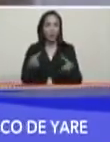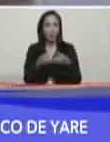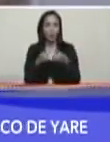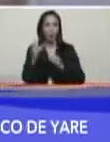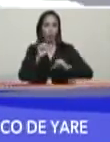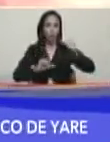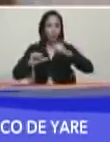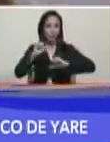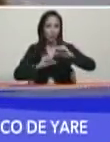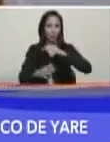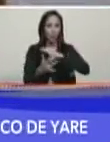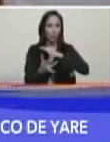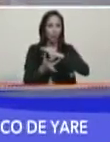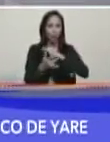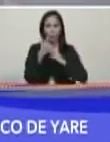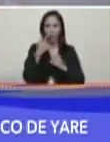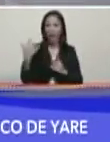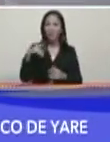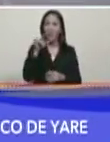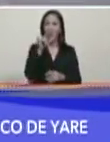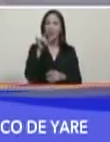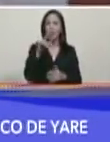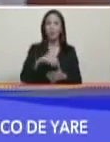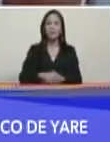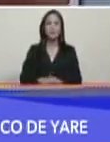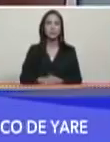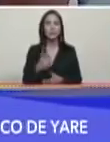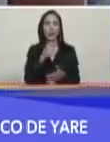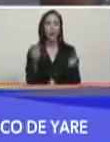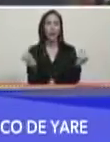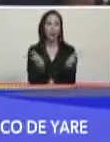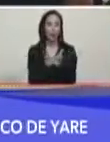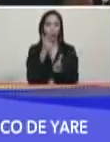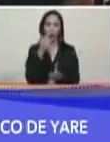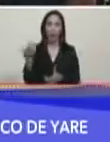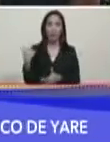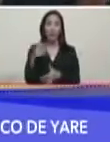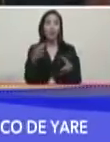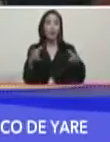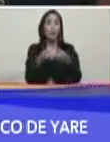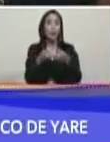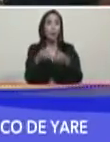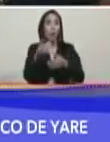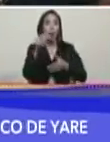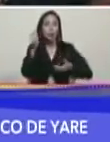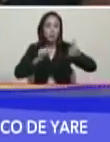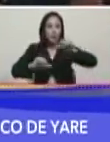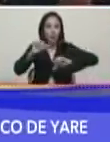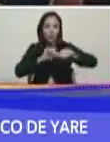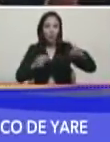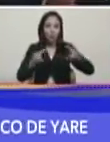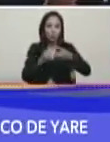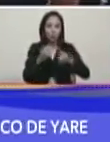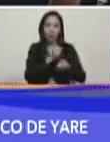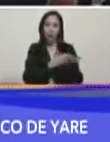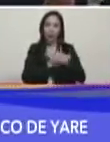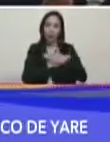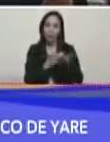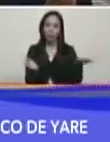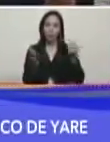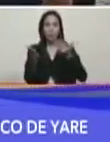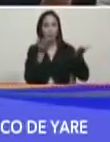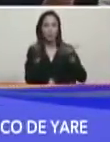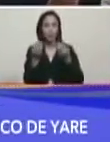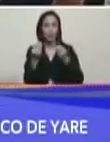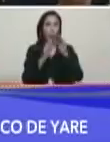Científico, Tecnológico para la Innovación. Que la fuerza científica, el conocimiento, tiene que ponerse al servicio del